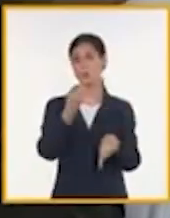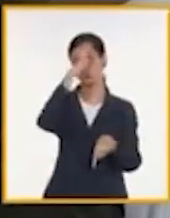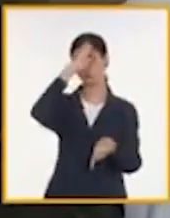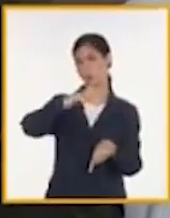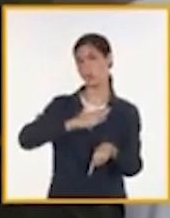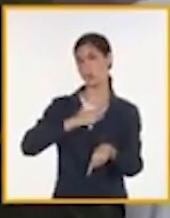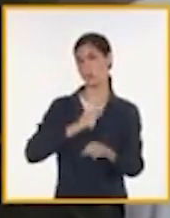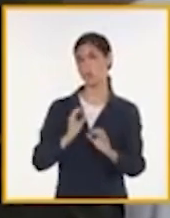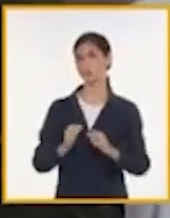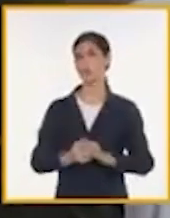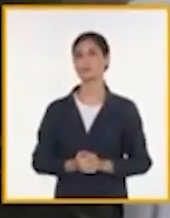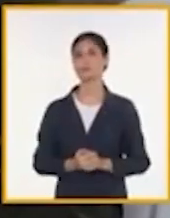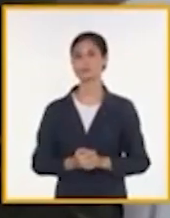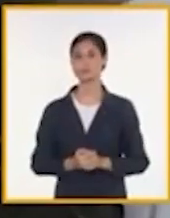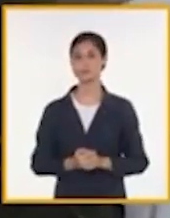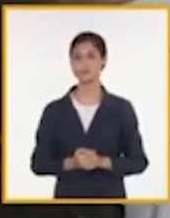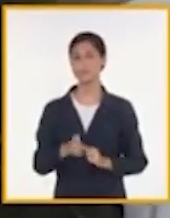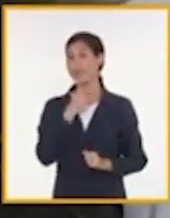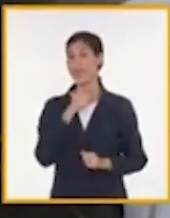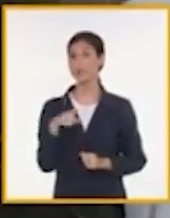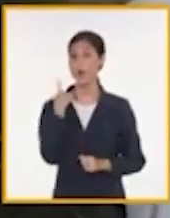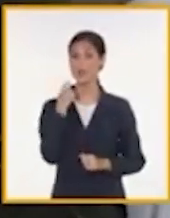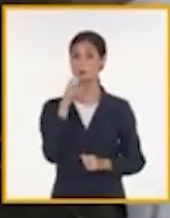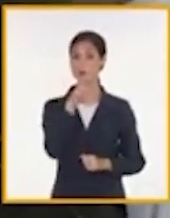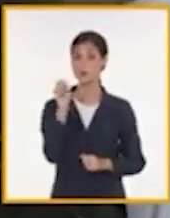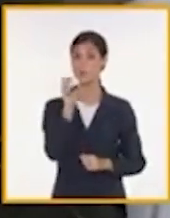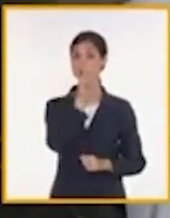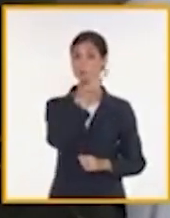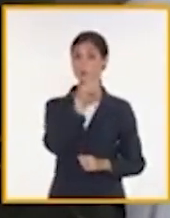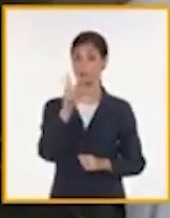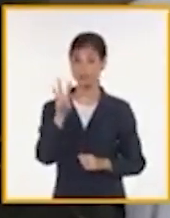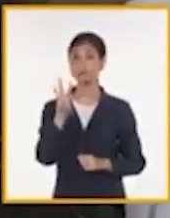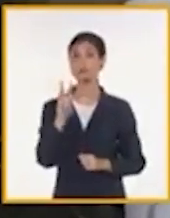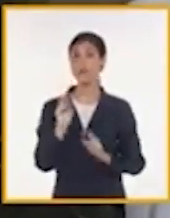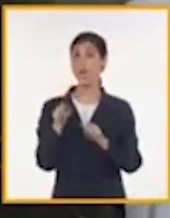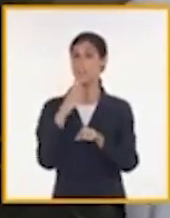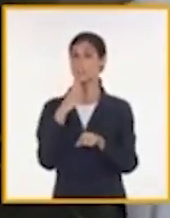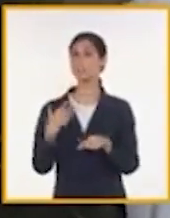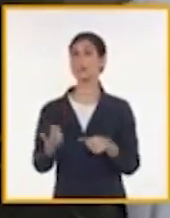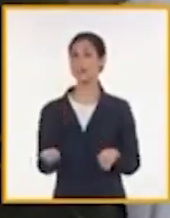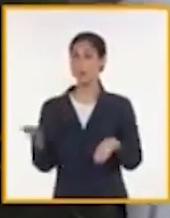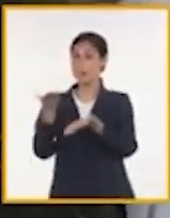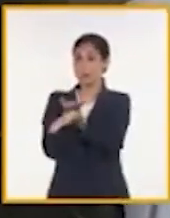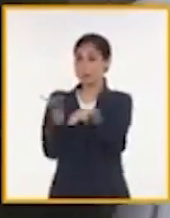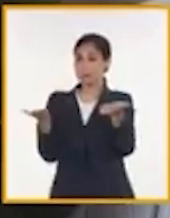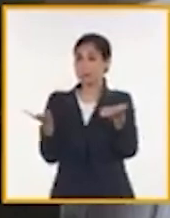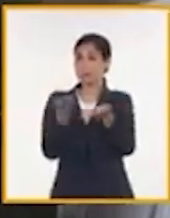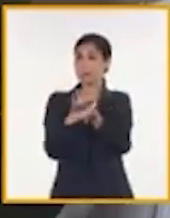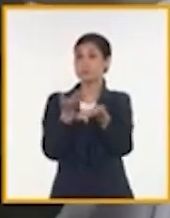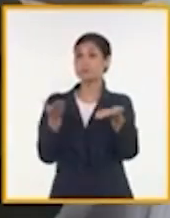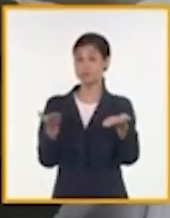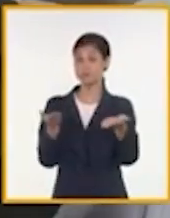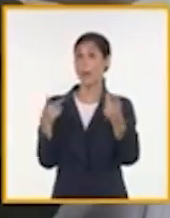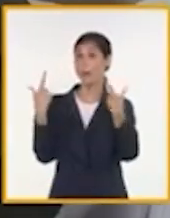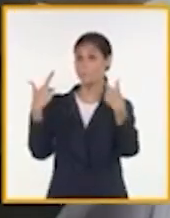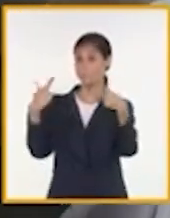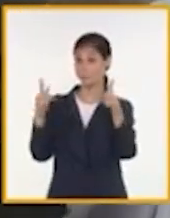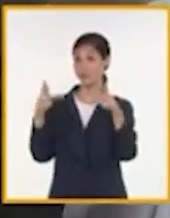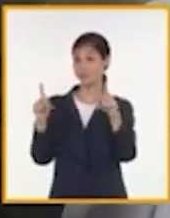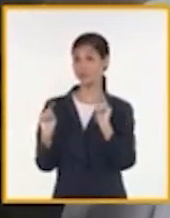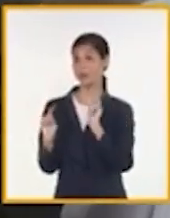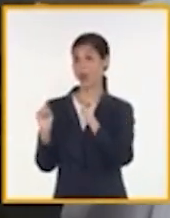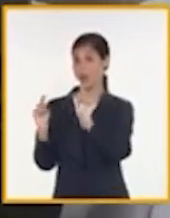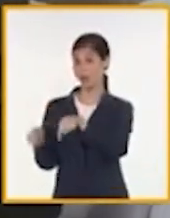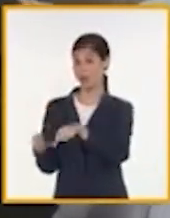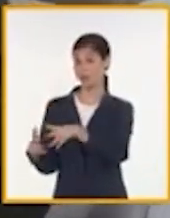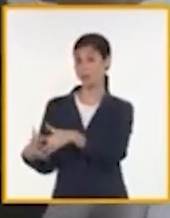en varios momentos del 2023 se sostuvieron intercambios con diplomáticos estadounidenses también y representantes de